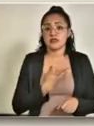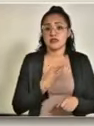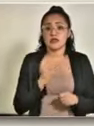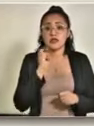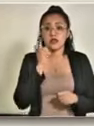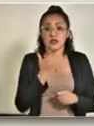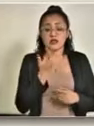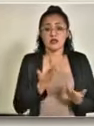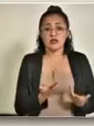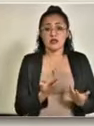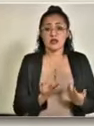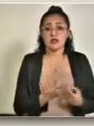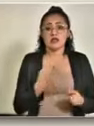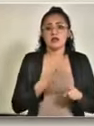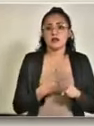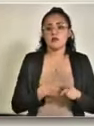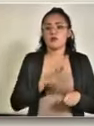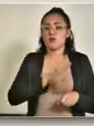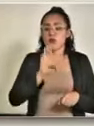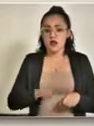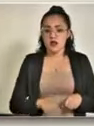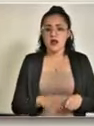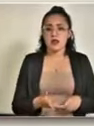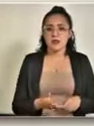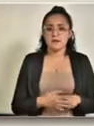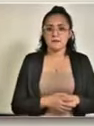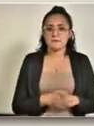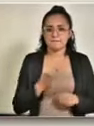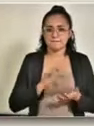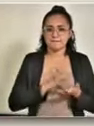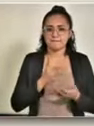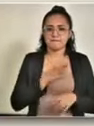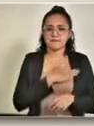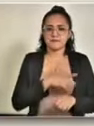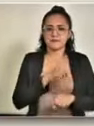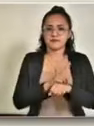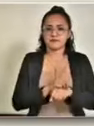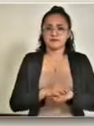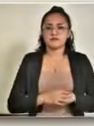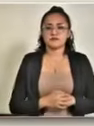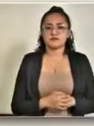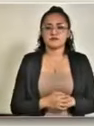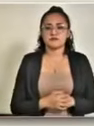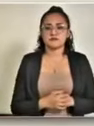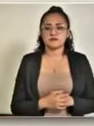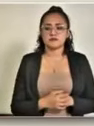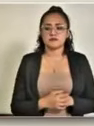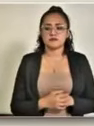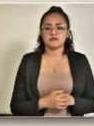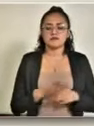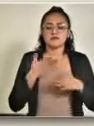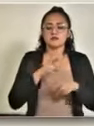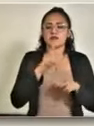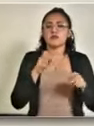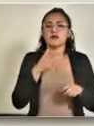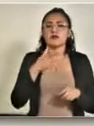de fallecimientos de alguna de ellas por esta causa. Gracias, buen día. Secretario de Gobernación, sobre el